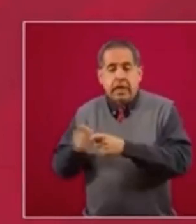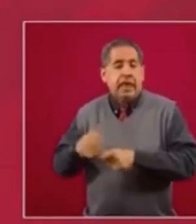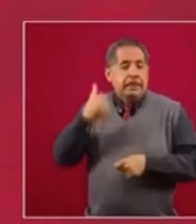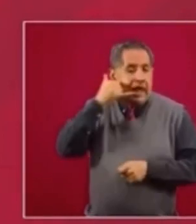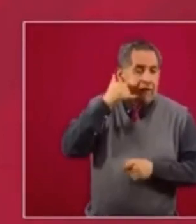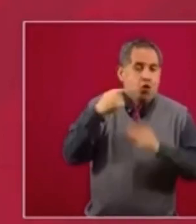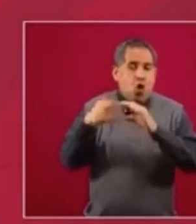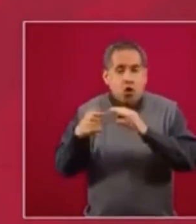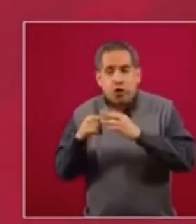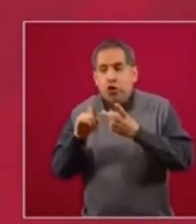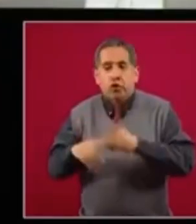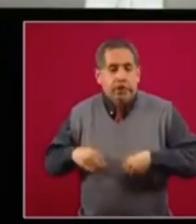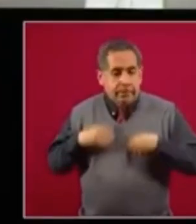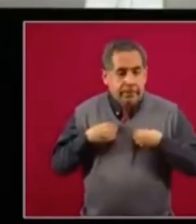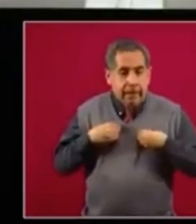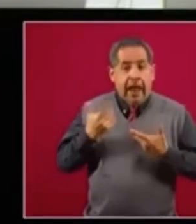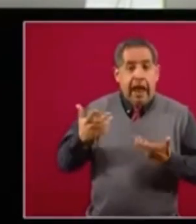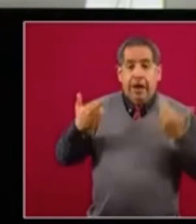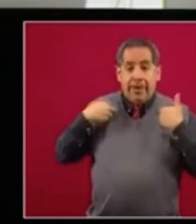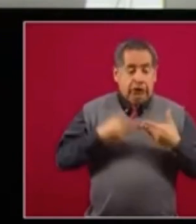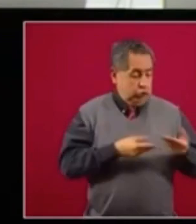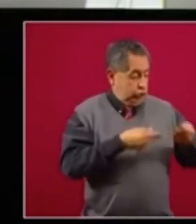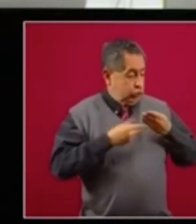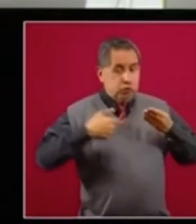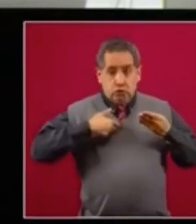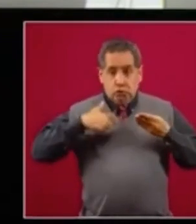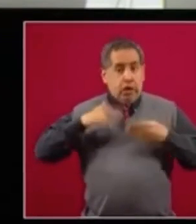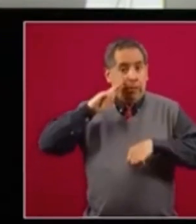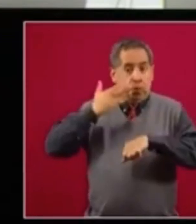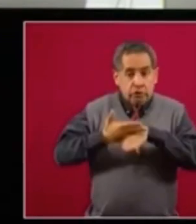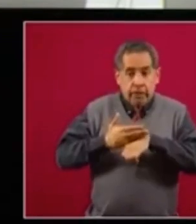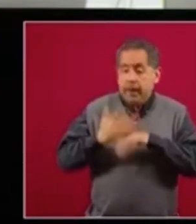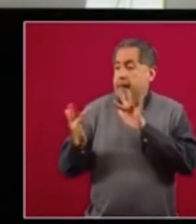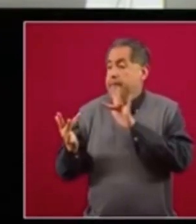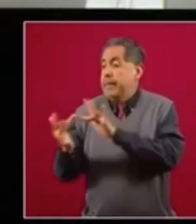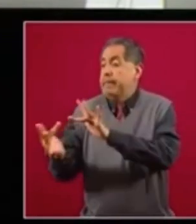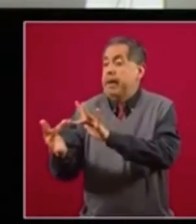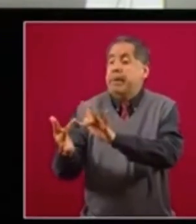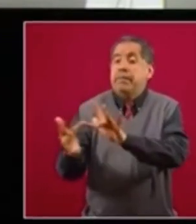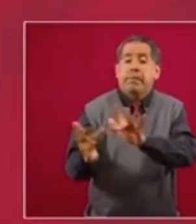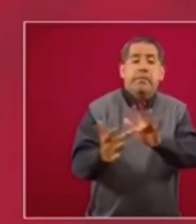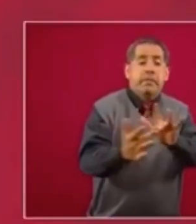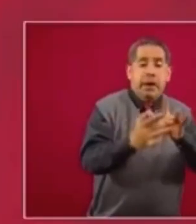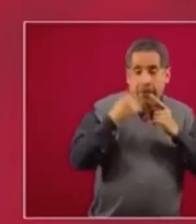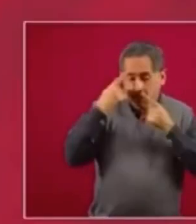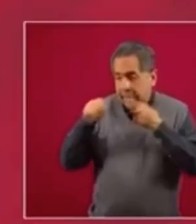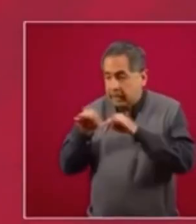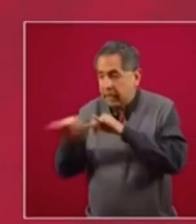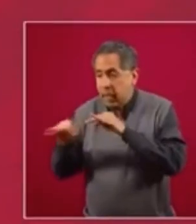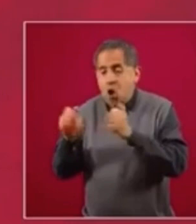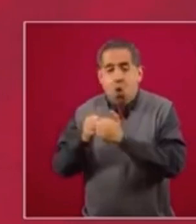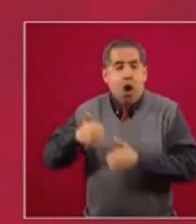teléfono y domicilio, para que el profesor se responsabilice de establecer la relación de trabajo con cada